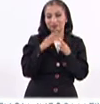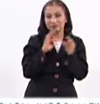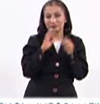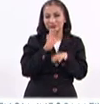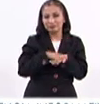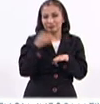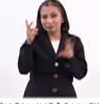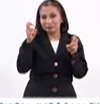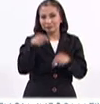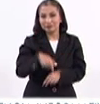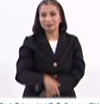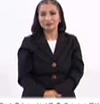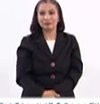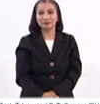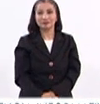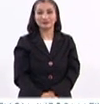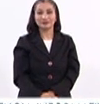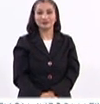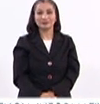platicamos un poco más de esto.